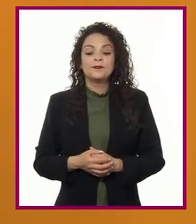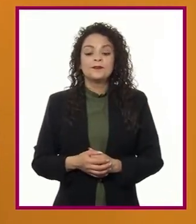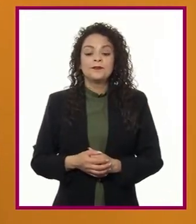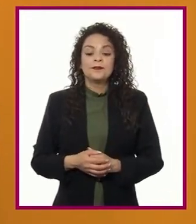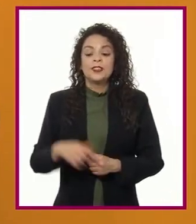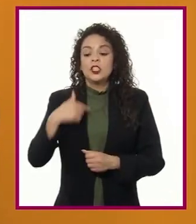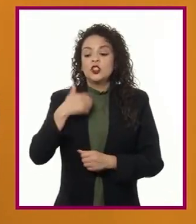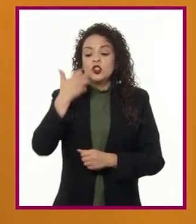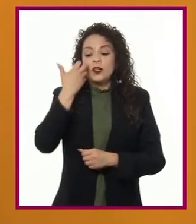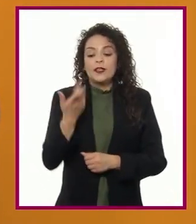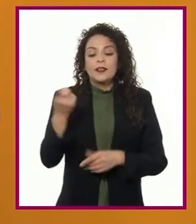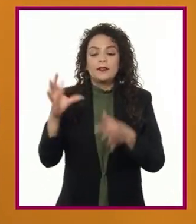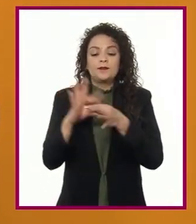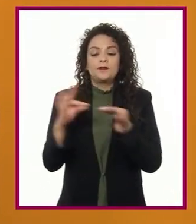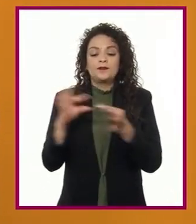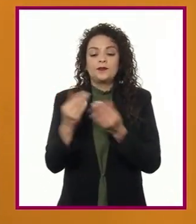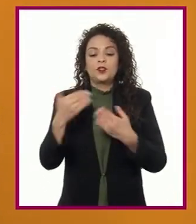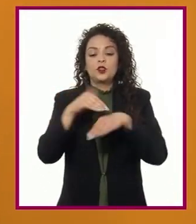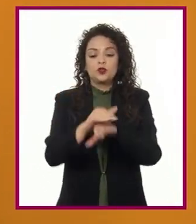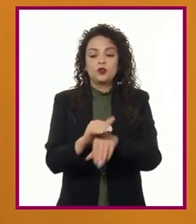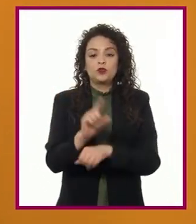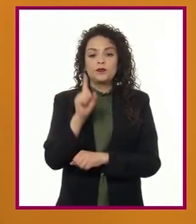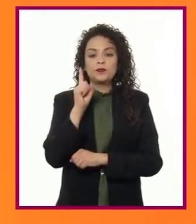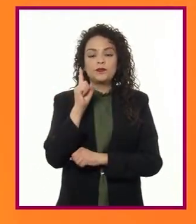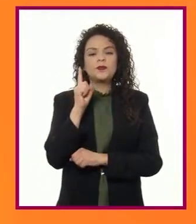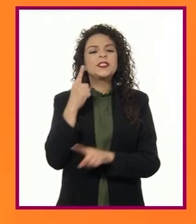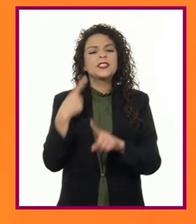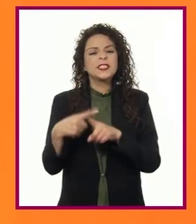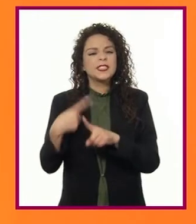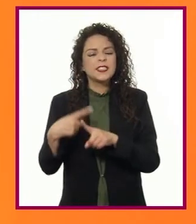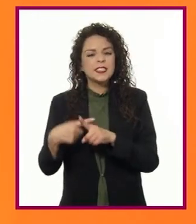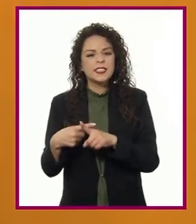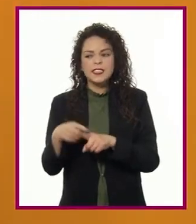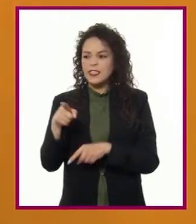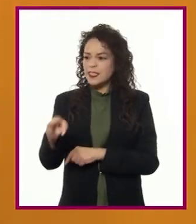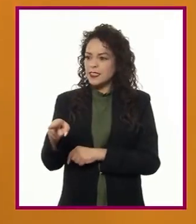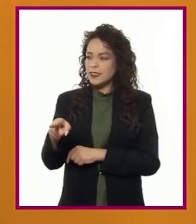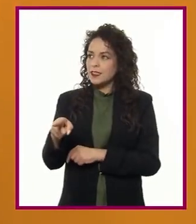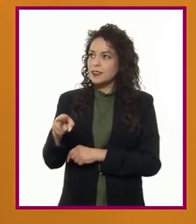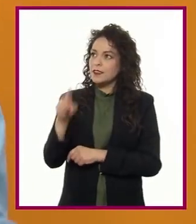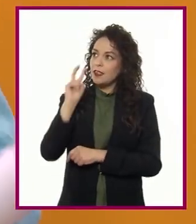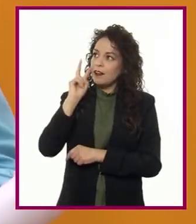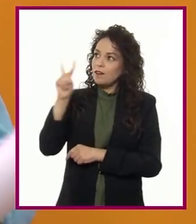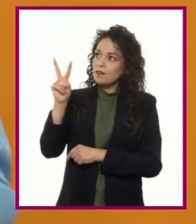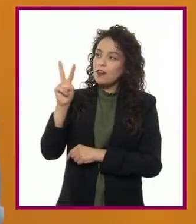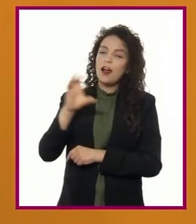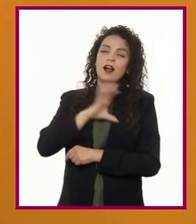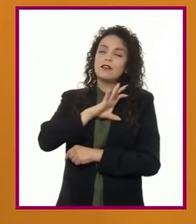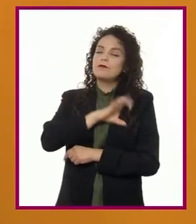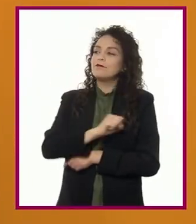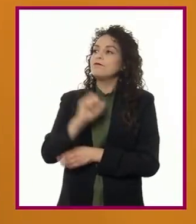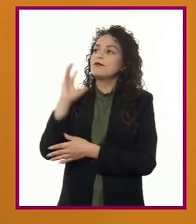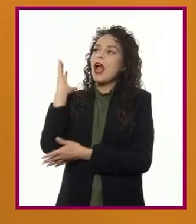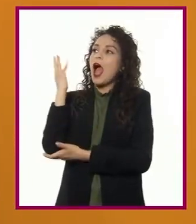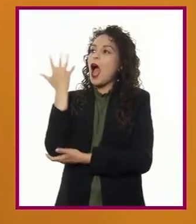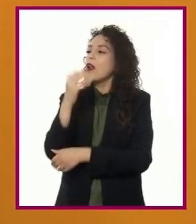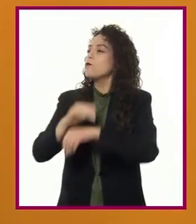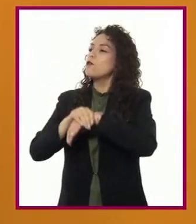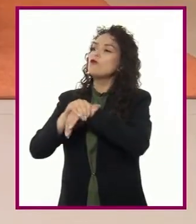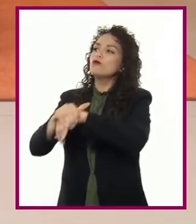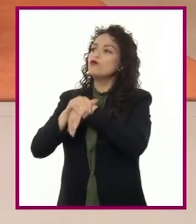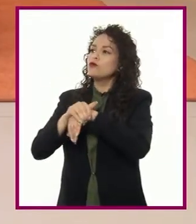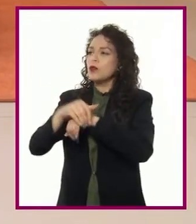Quiero hablarles sobre un personaje que considera a un árbol su amigo y parte indispensable de sus